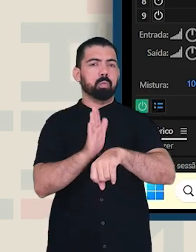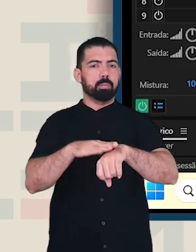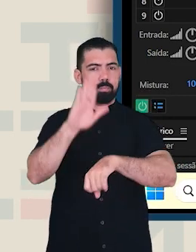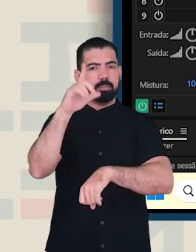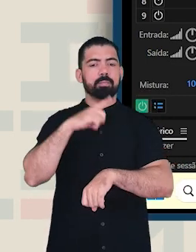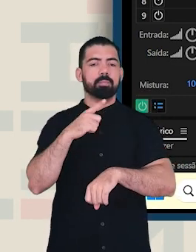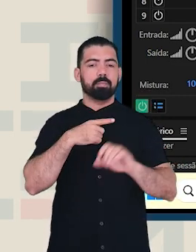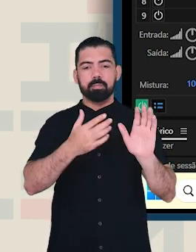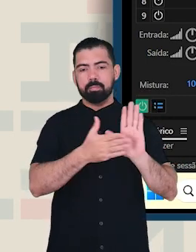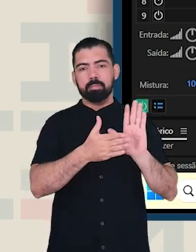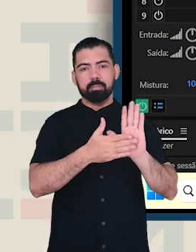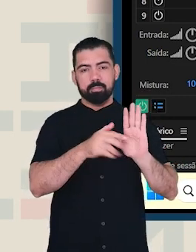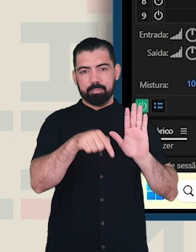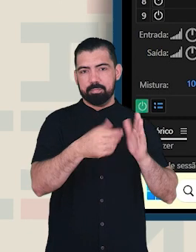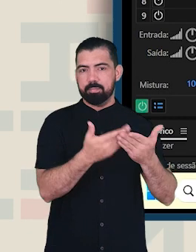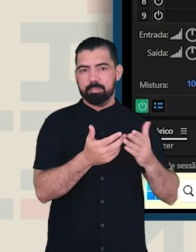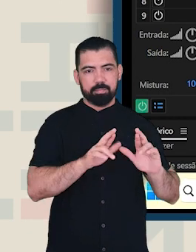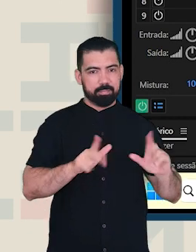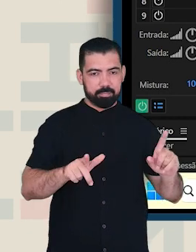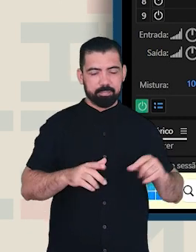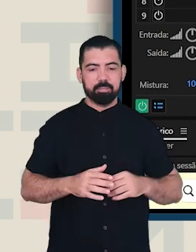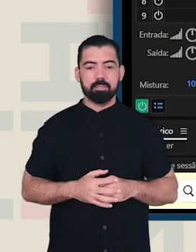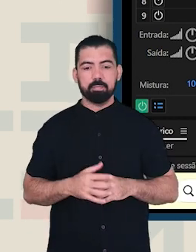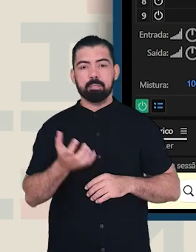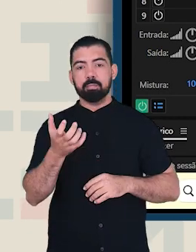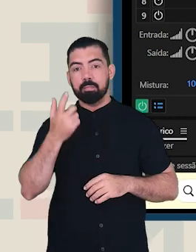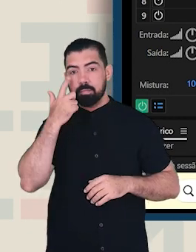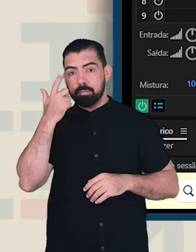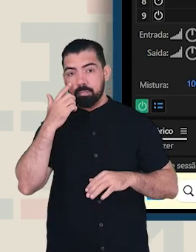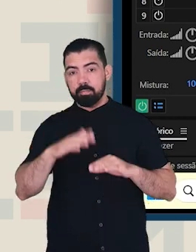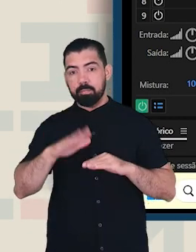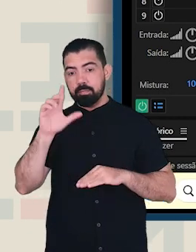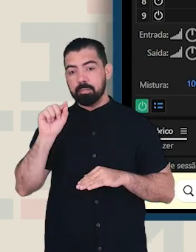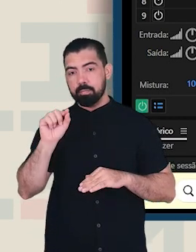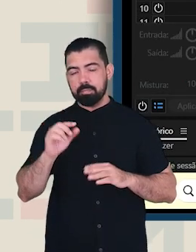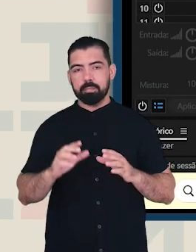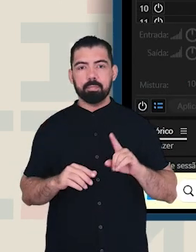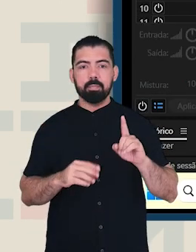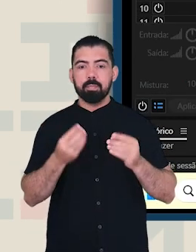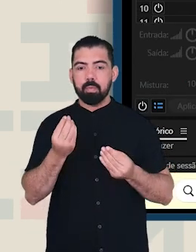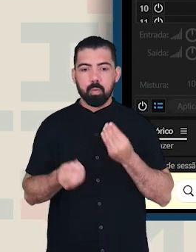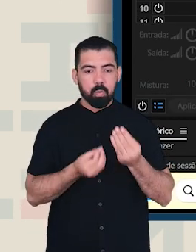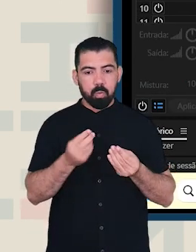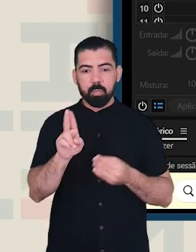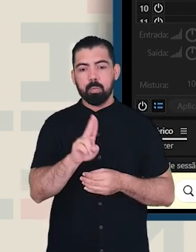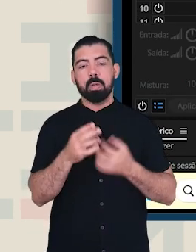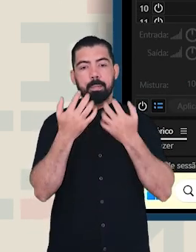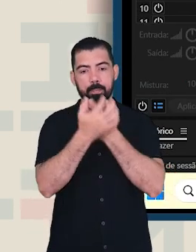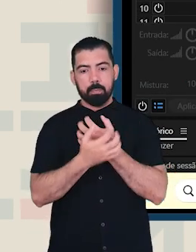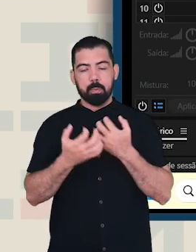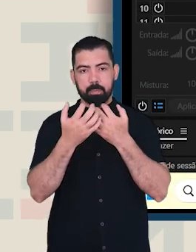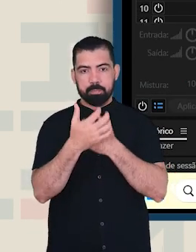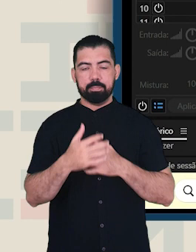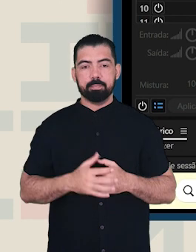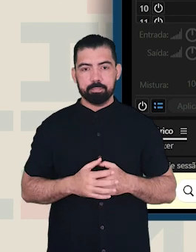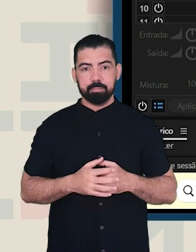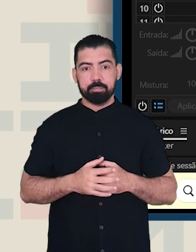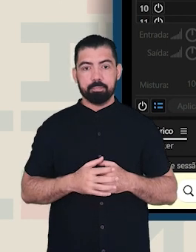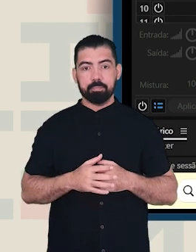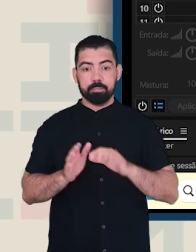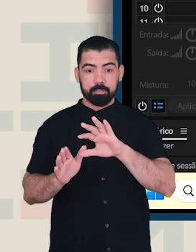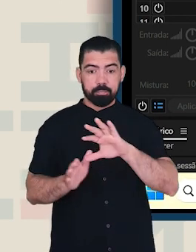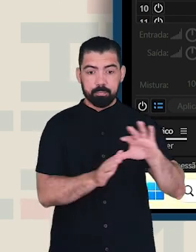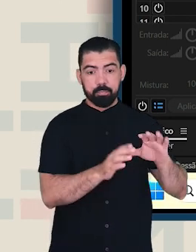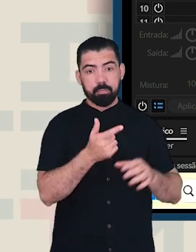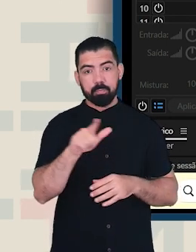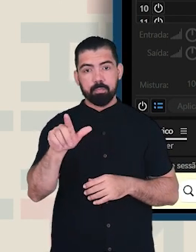la propuesta de esa aula. Yo quería ver más cómo trabajar con música. Y aquí tengo esa otra AVA